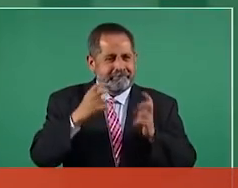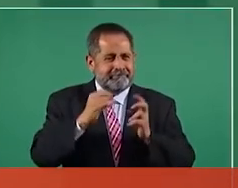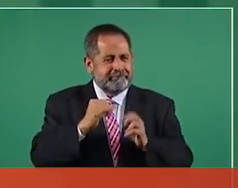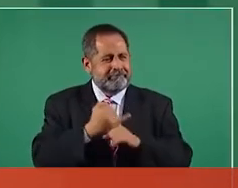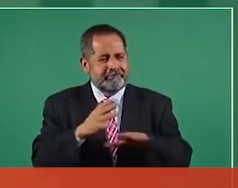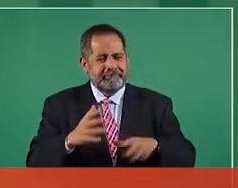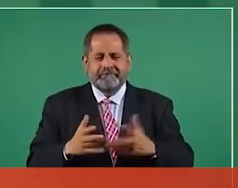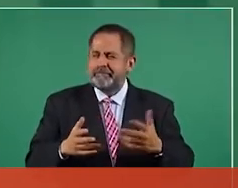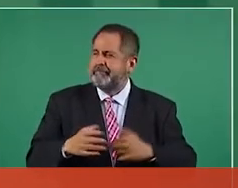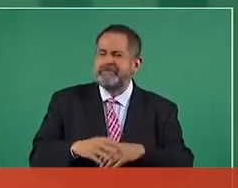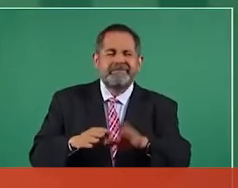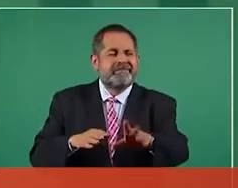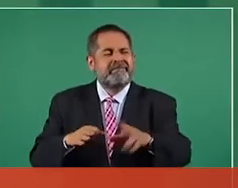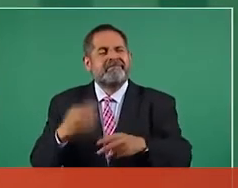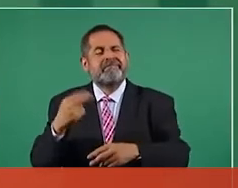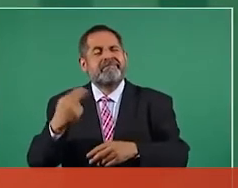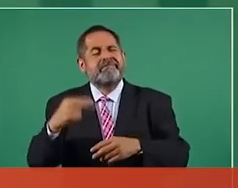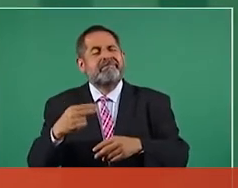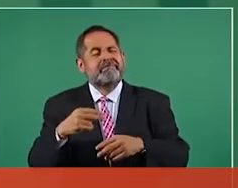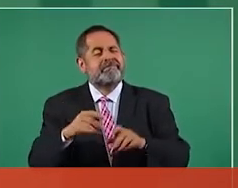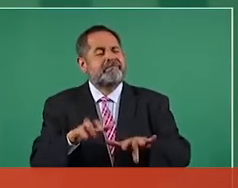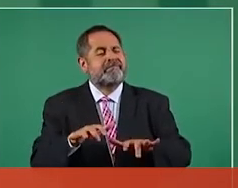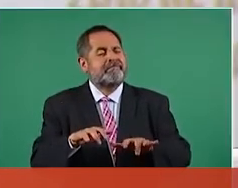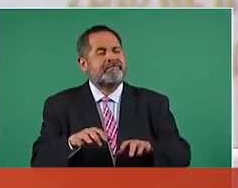Había un sistema que le llamaban